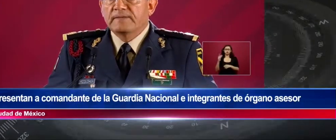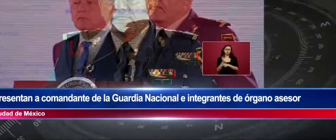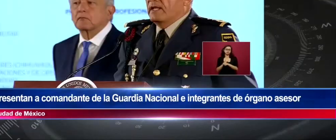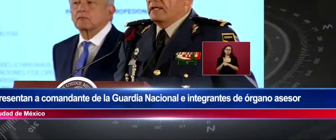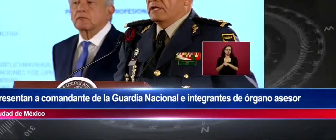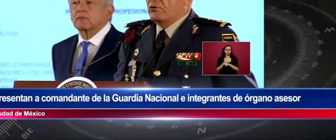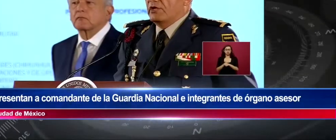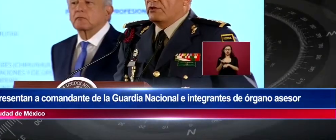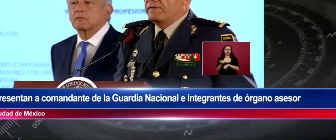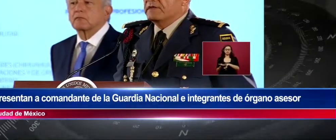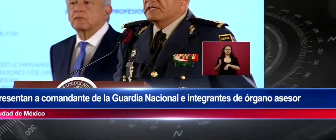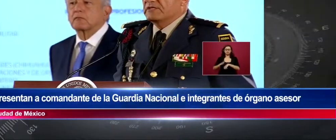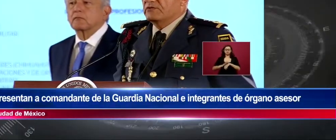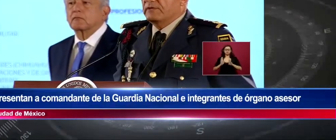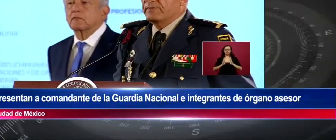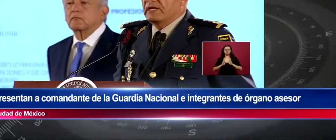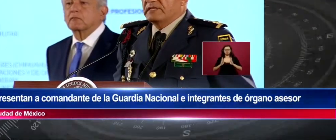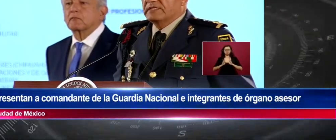armamento permitido.